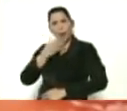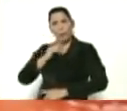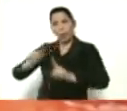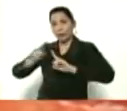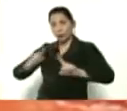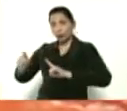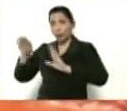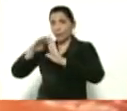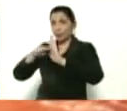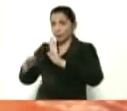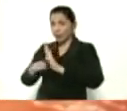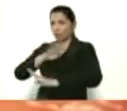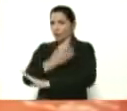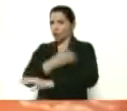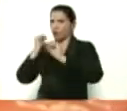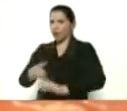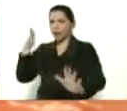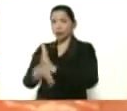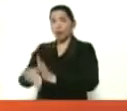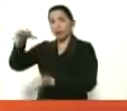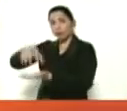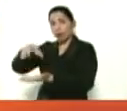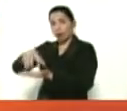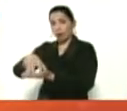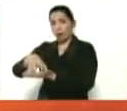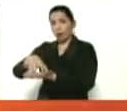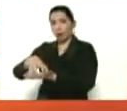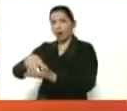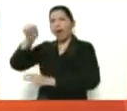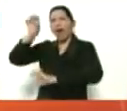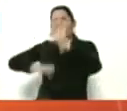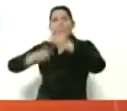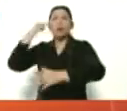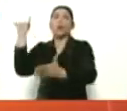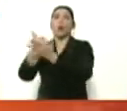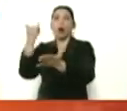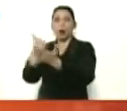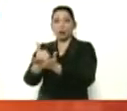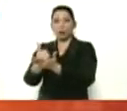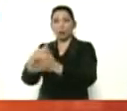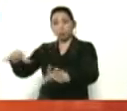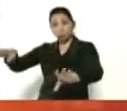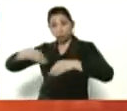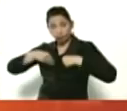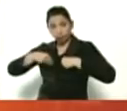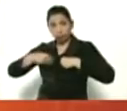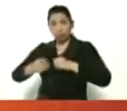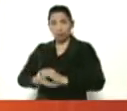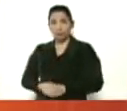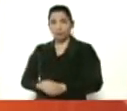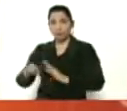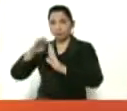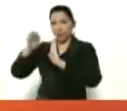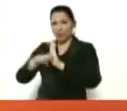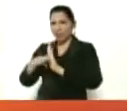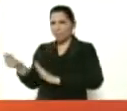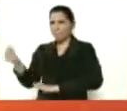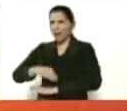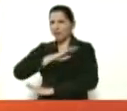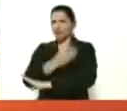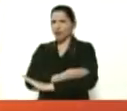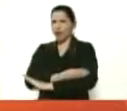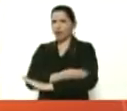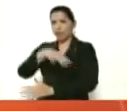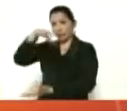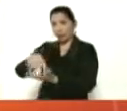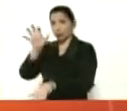medidas contundentes en esa entidad. ¿Se está evaluando, presidente, tomar medidas más fuertes en el